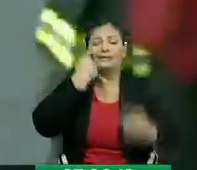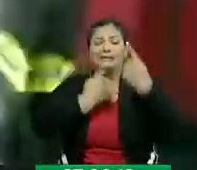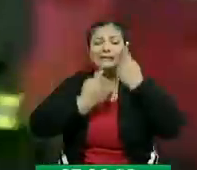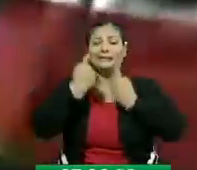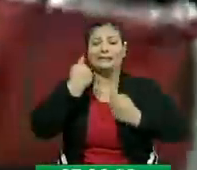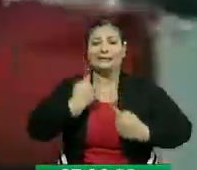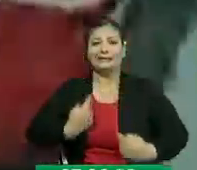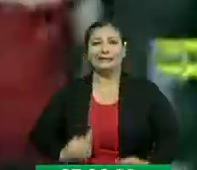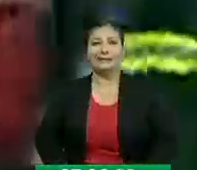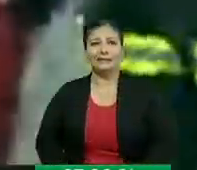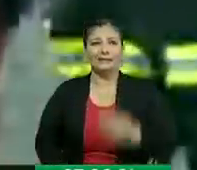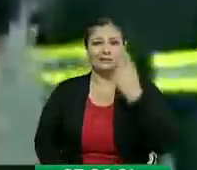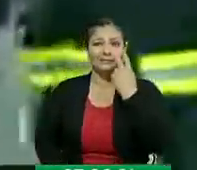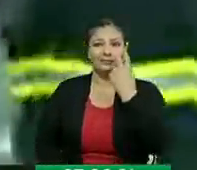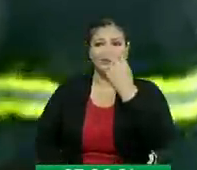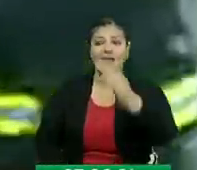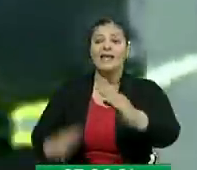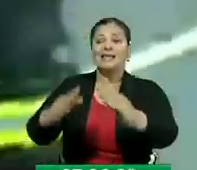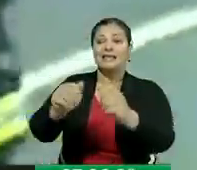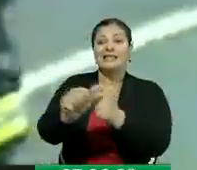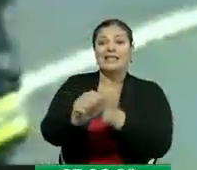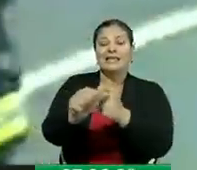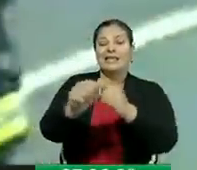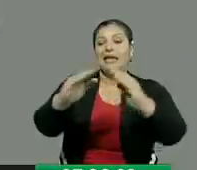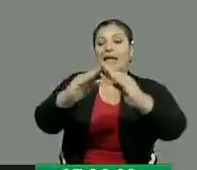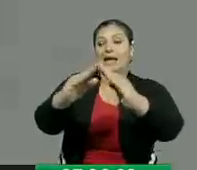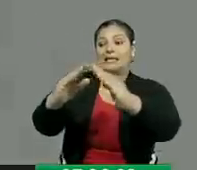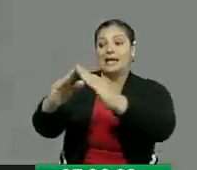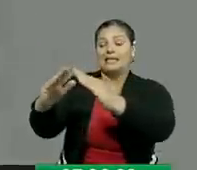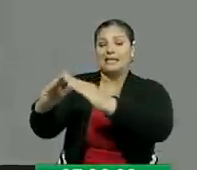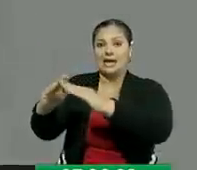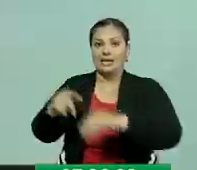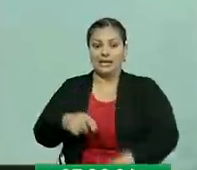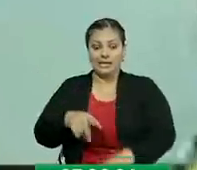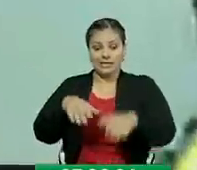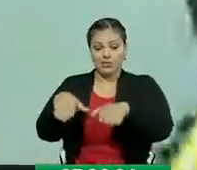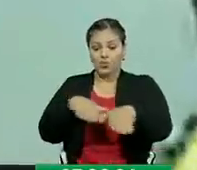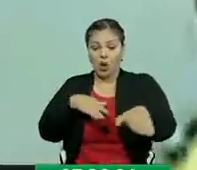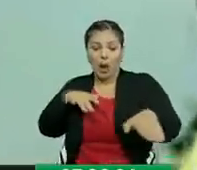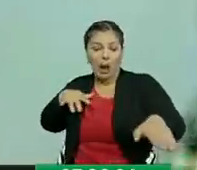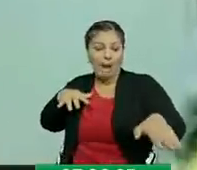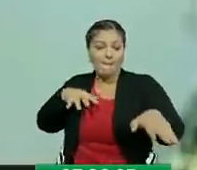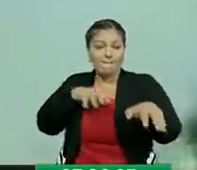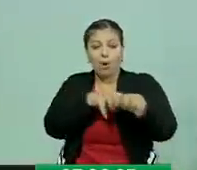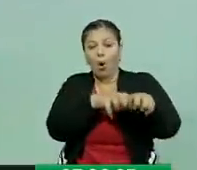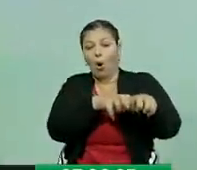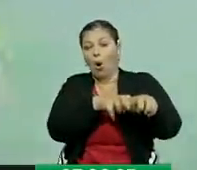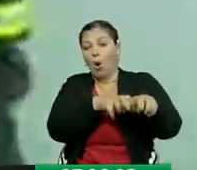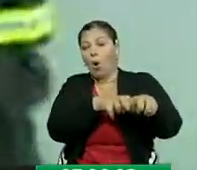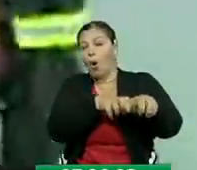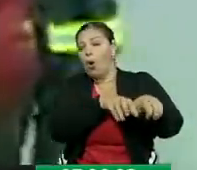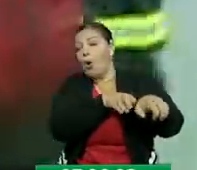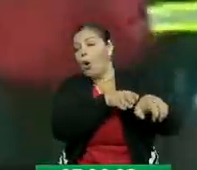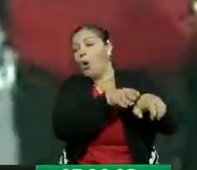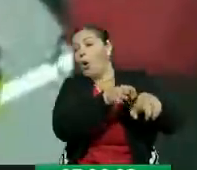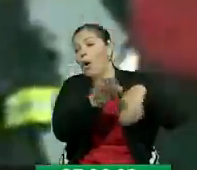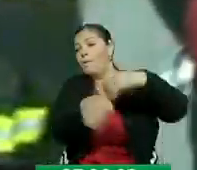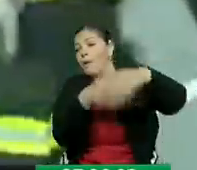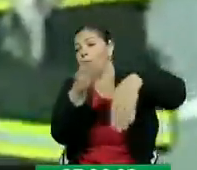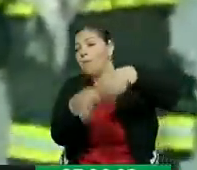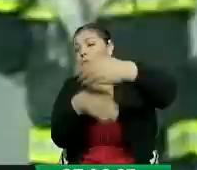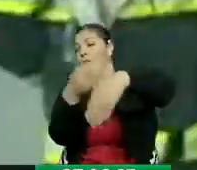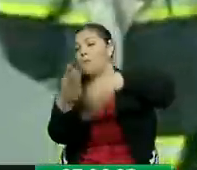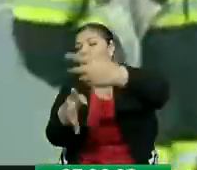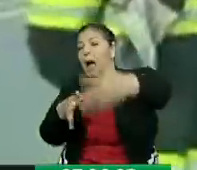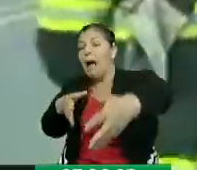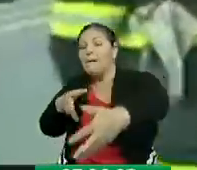aquí del sector, hay tres viviendas afectadas, este bus se prácticamente se volca, se vira, y producto de este